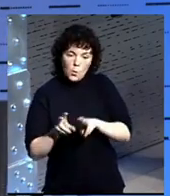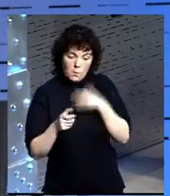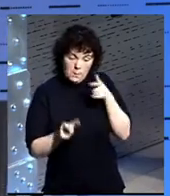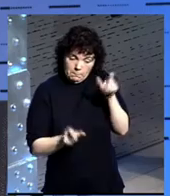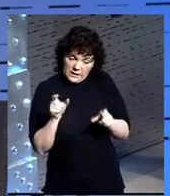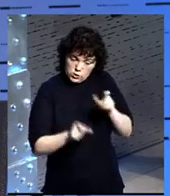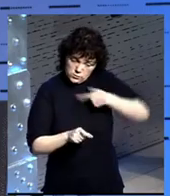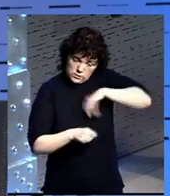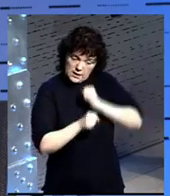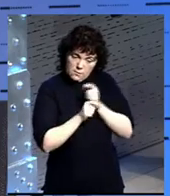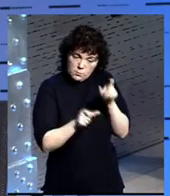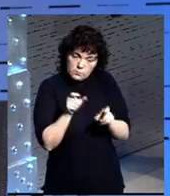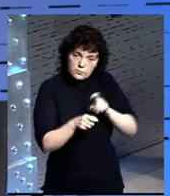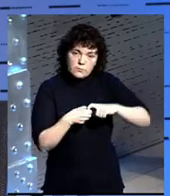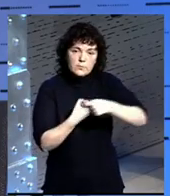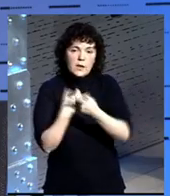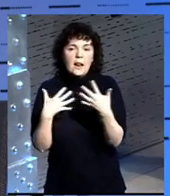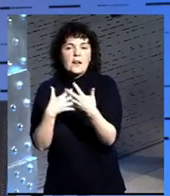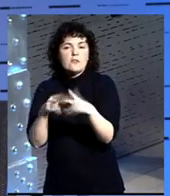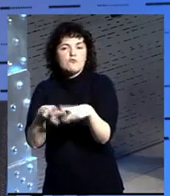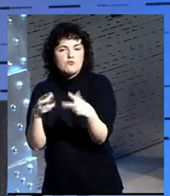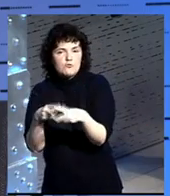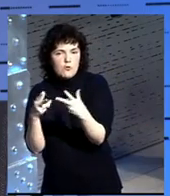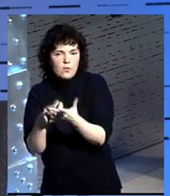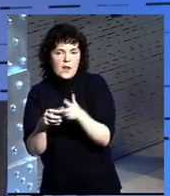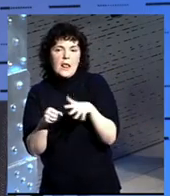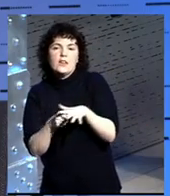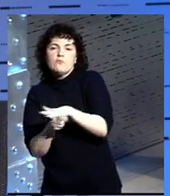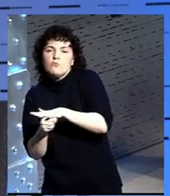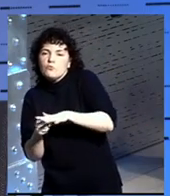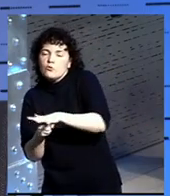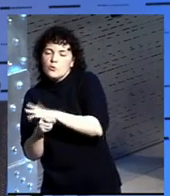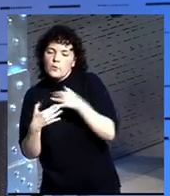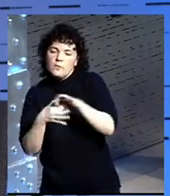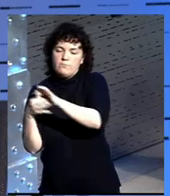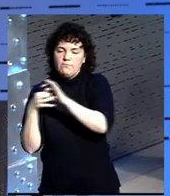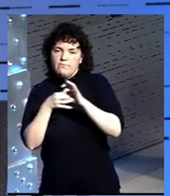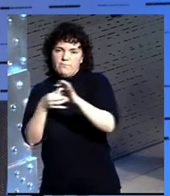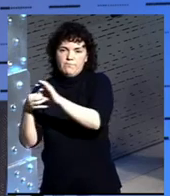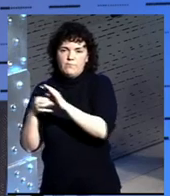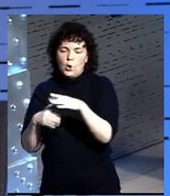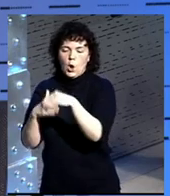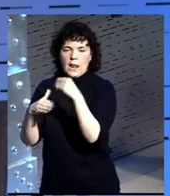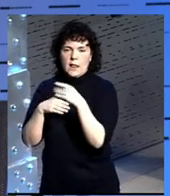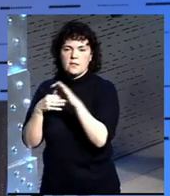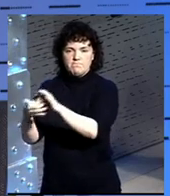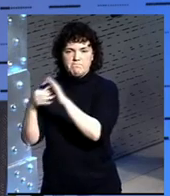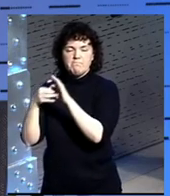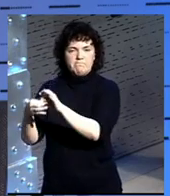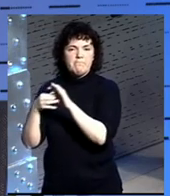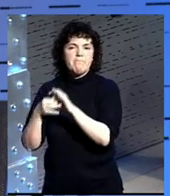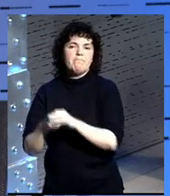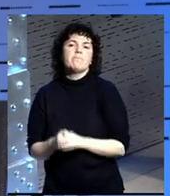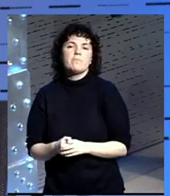gente en las redes sociales, en el entorno en el que pueden interaccionar ubicuamente con los clientes. Y